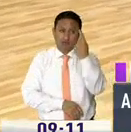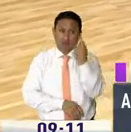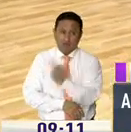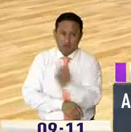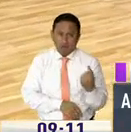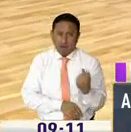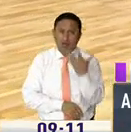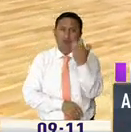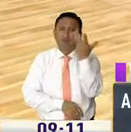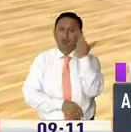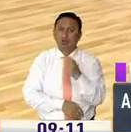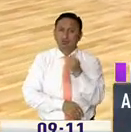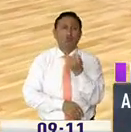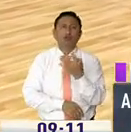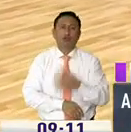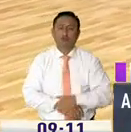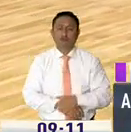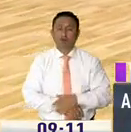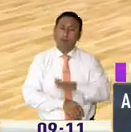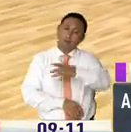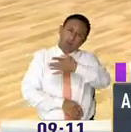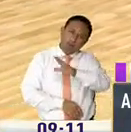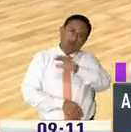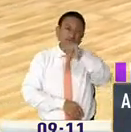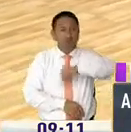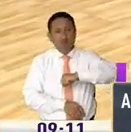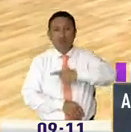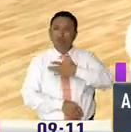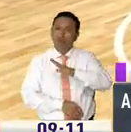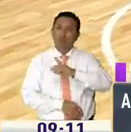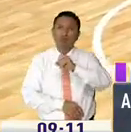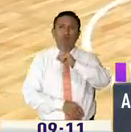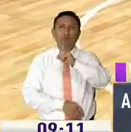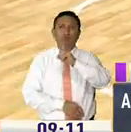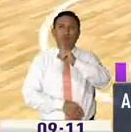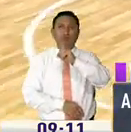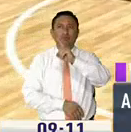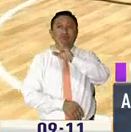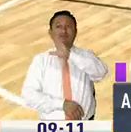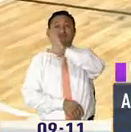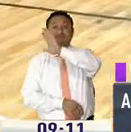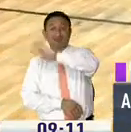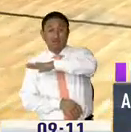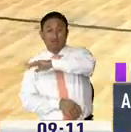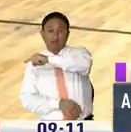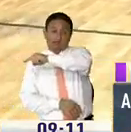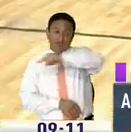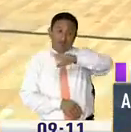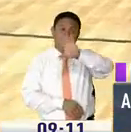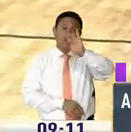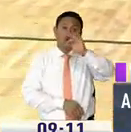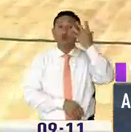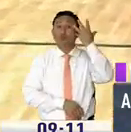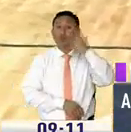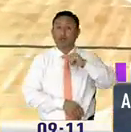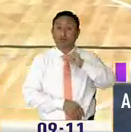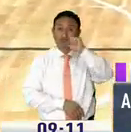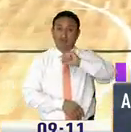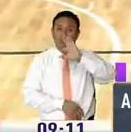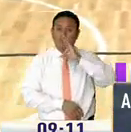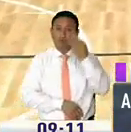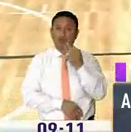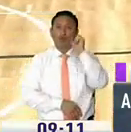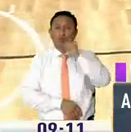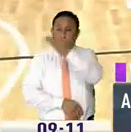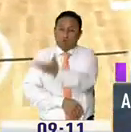15 días? Sí, los kits más o menos están previstos para que duren alrededor de entre 5 días, sí, y 8, para que las familias